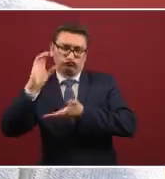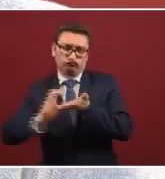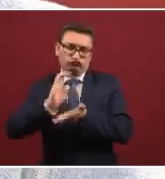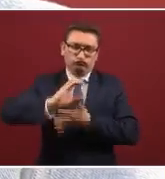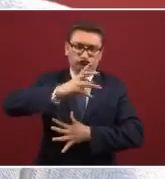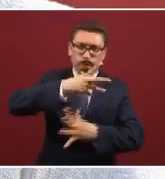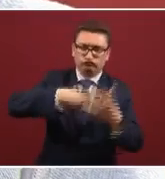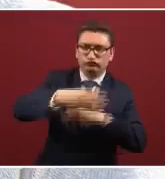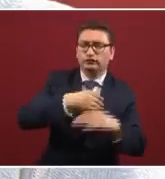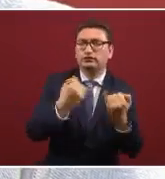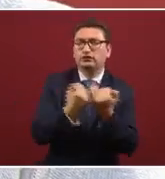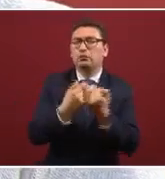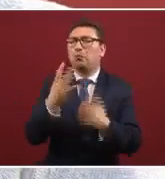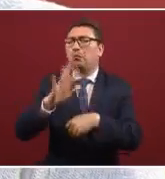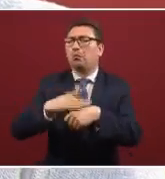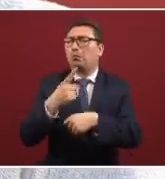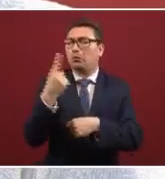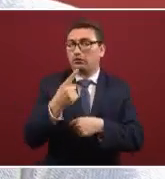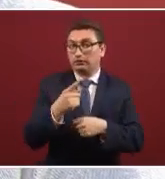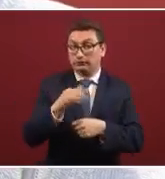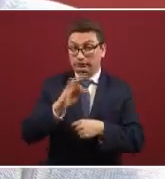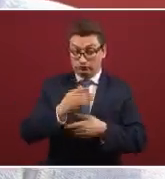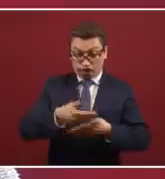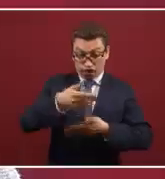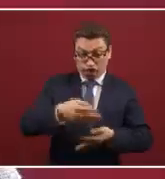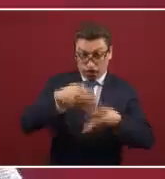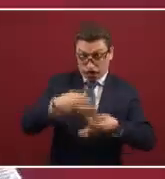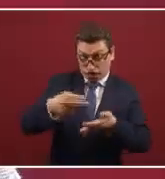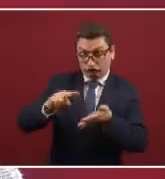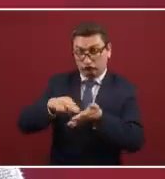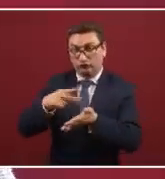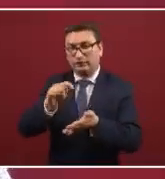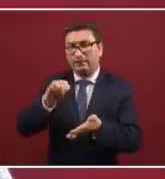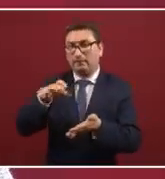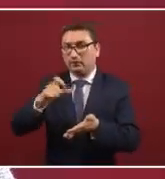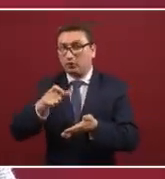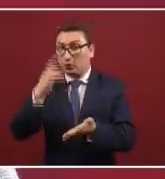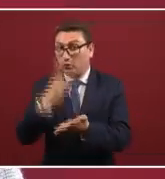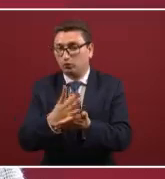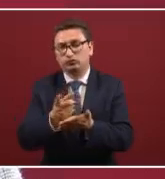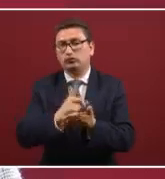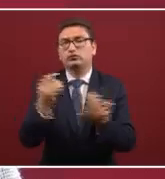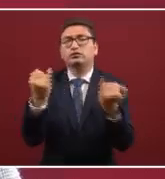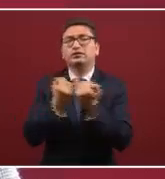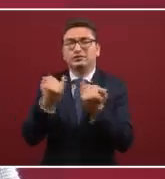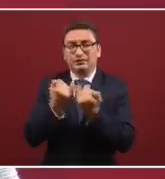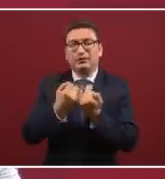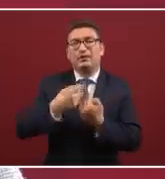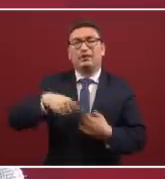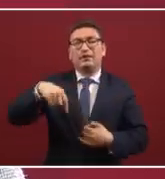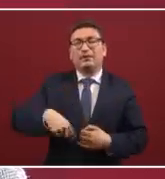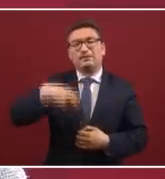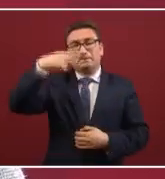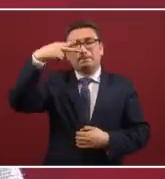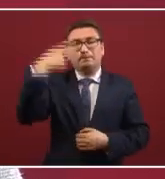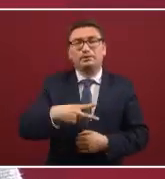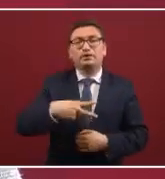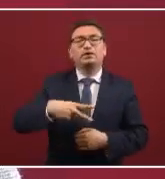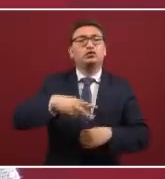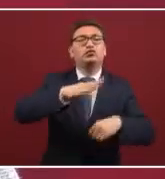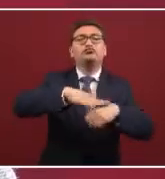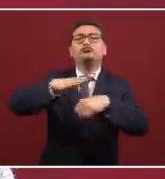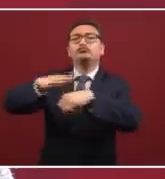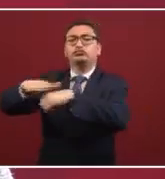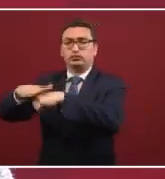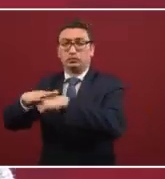no solamente por la ratificación, sino también por las licitaciones que realizará el gobierno mexicano en Tren Maya, en